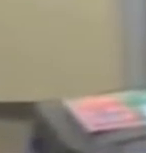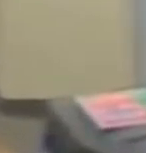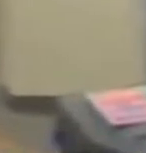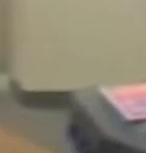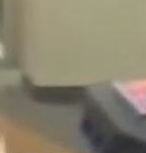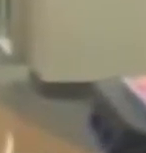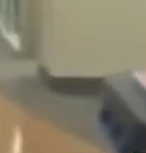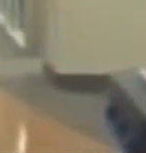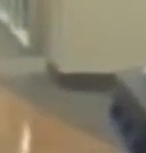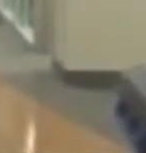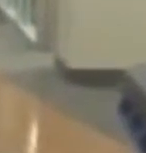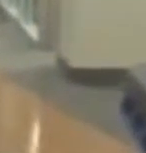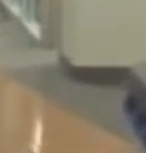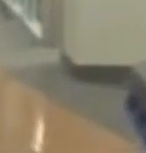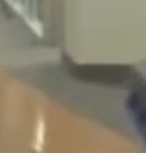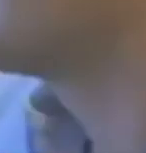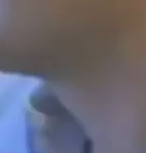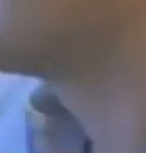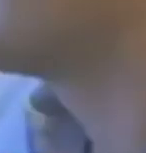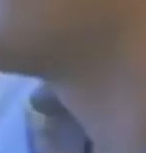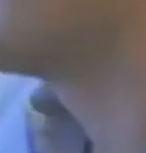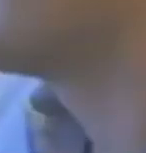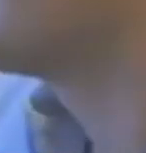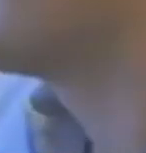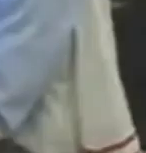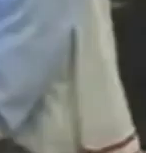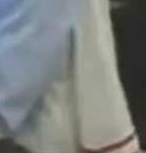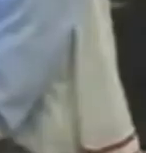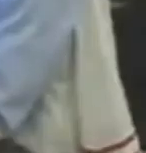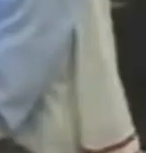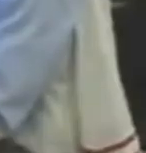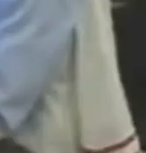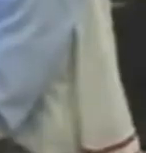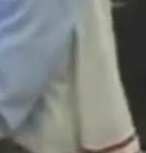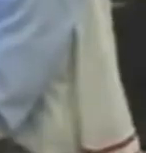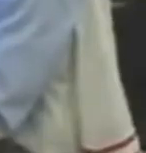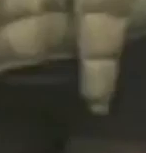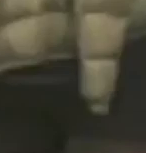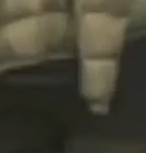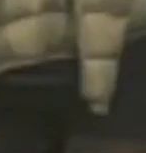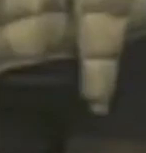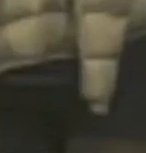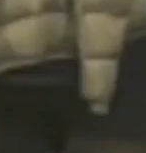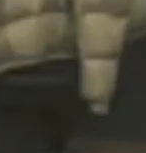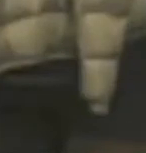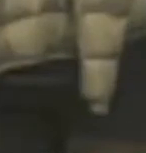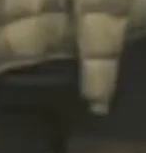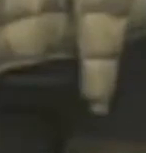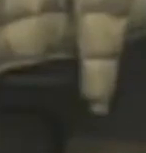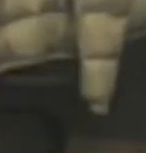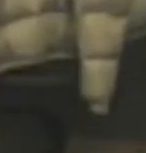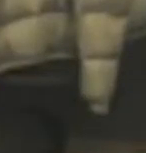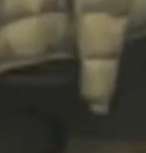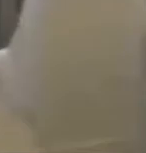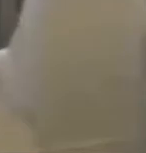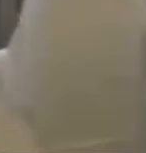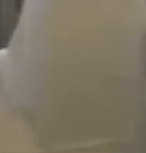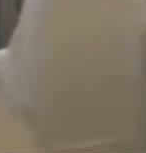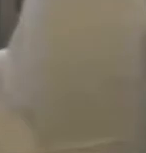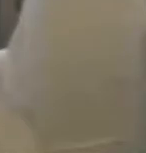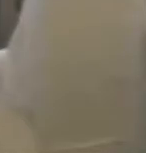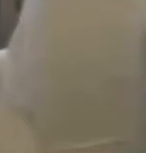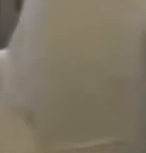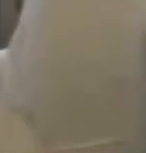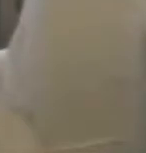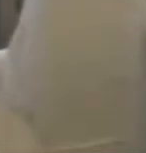contravienen, según lo dijo el CEO, los valores de la empresa. Ahora, de acuerdo al National Labor Relations Board, el ex